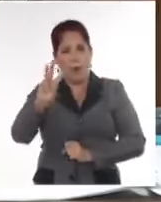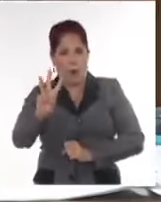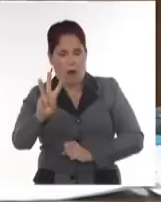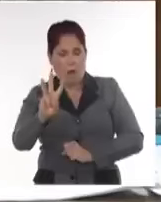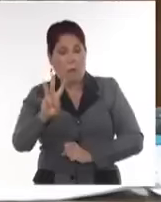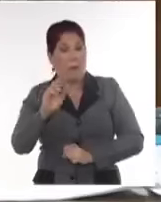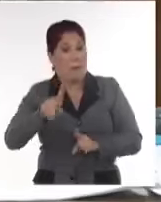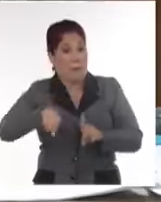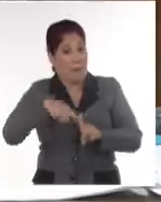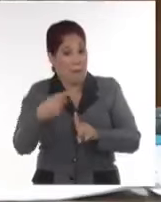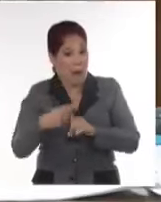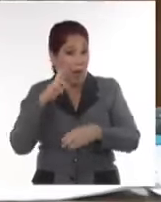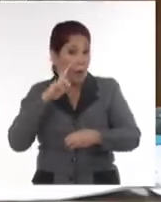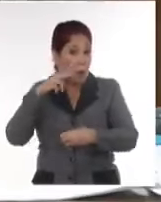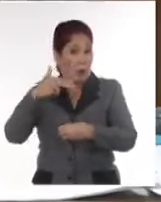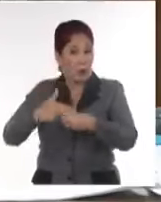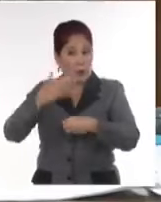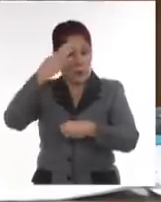280 megawatts con combustible cubano.